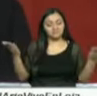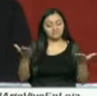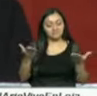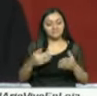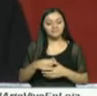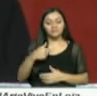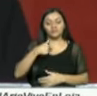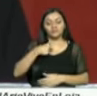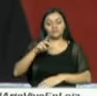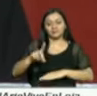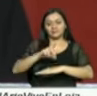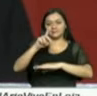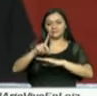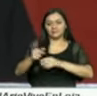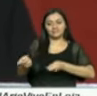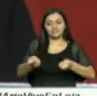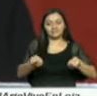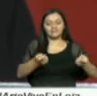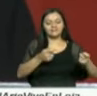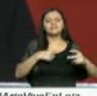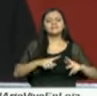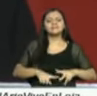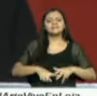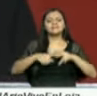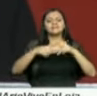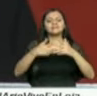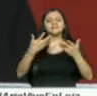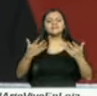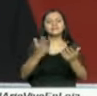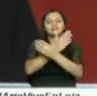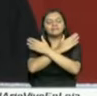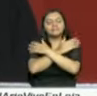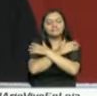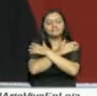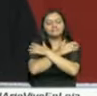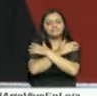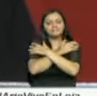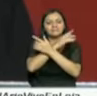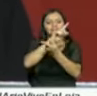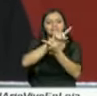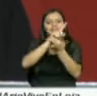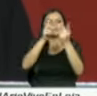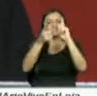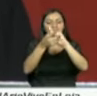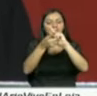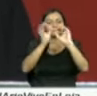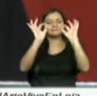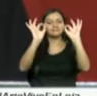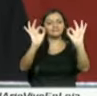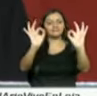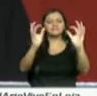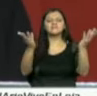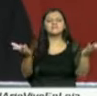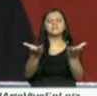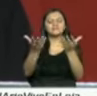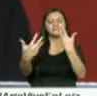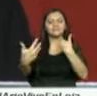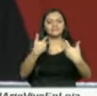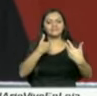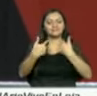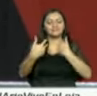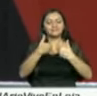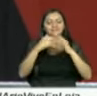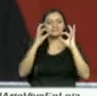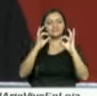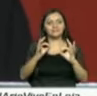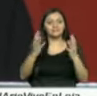dirigir, va a dar inicio al abrazo y al encuentro vivo entre los artistas que